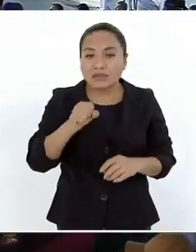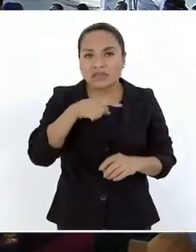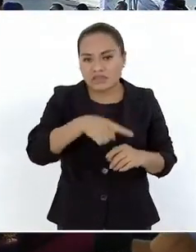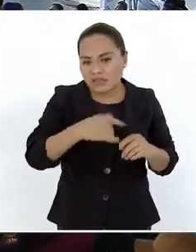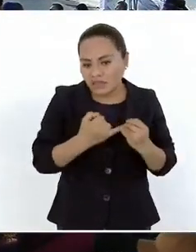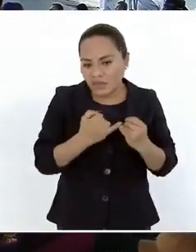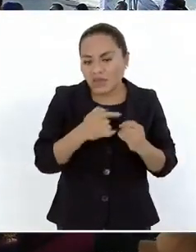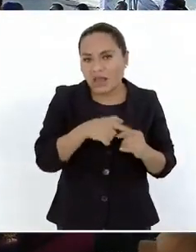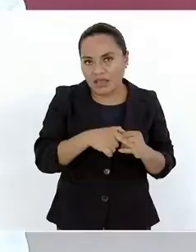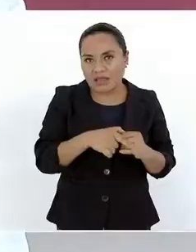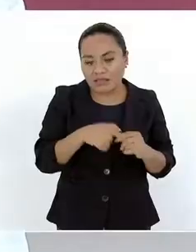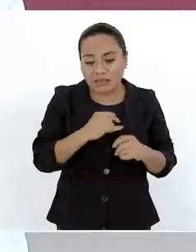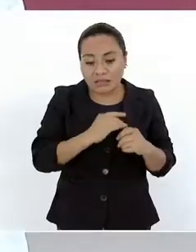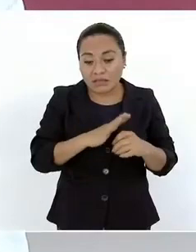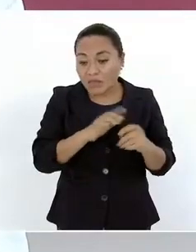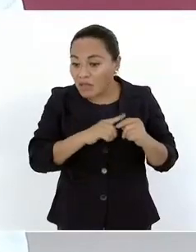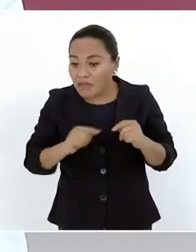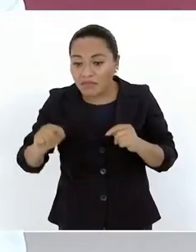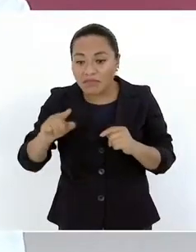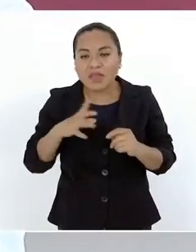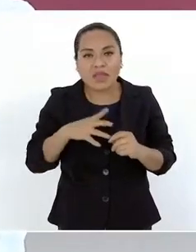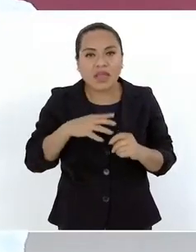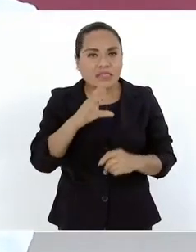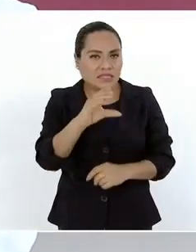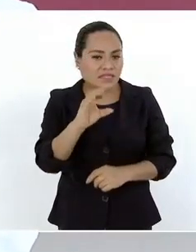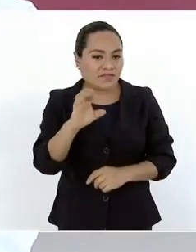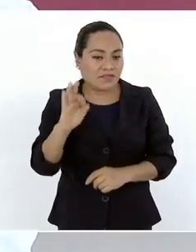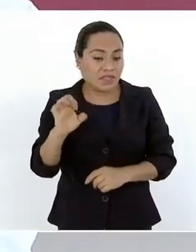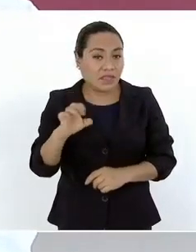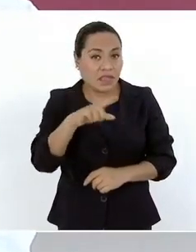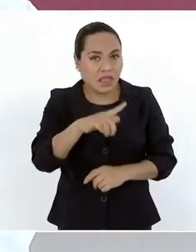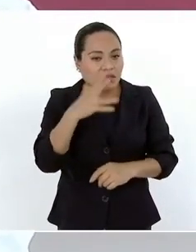Esto tiene que ver con la Comisión Federal de Electricidad.